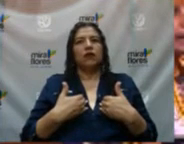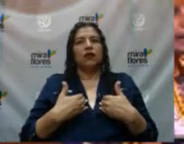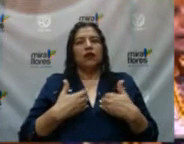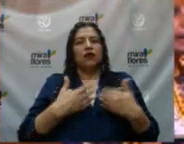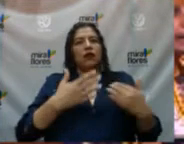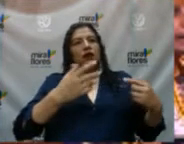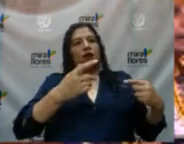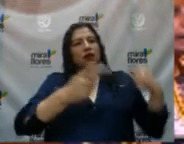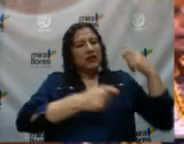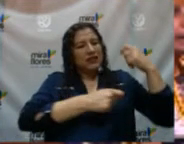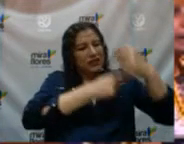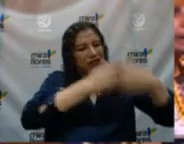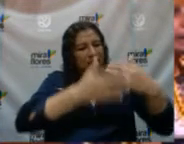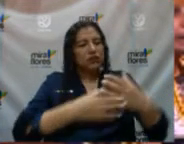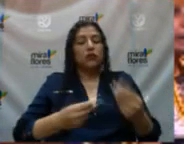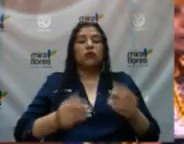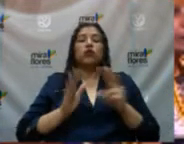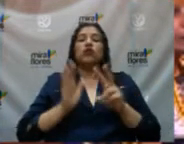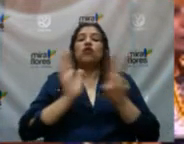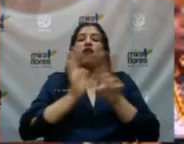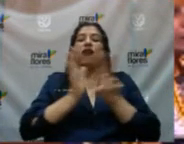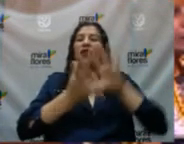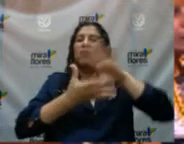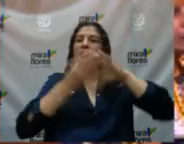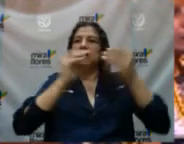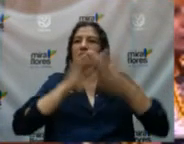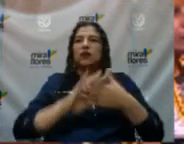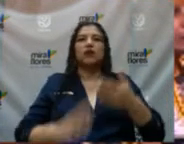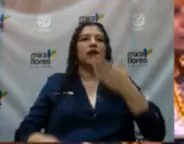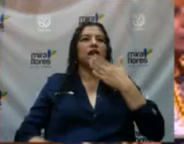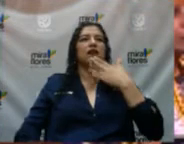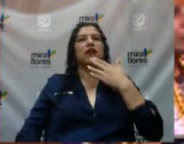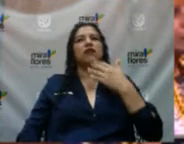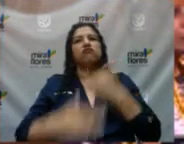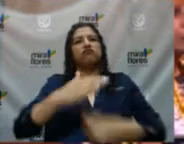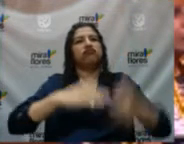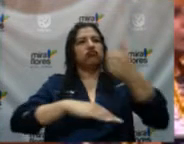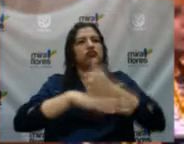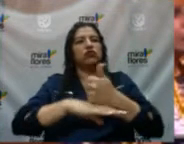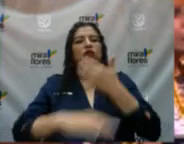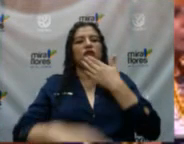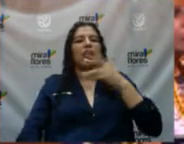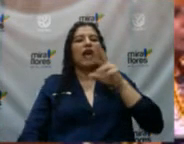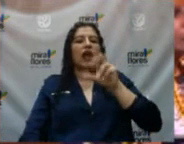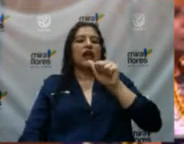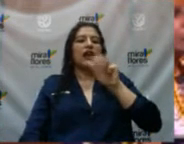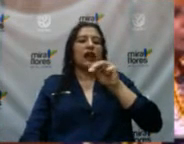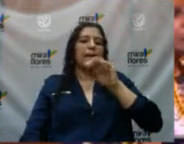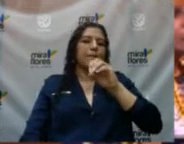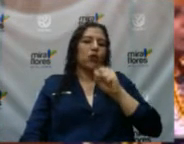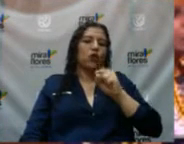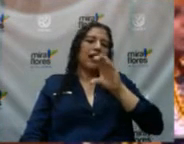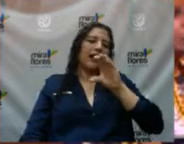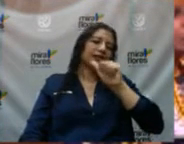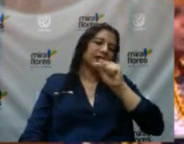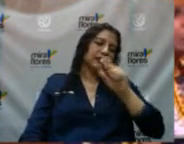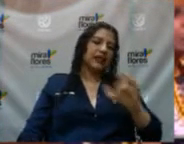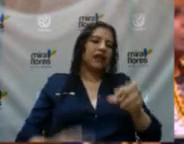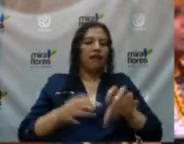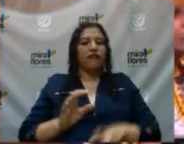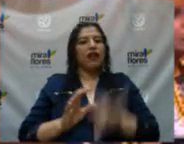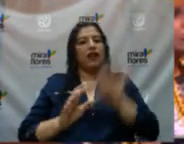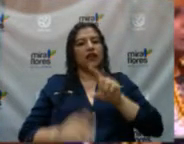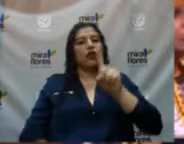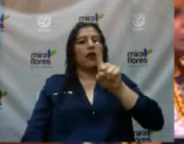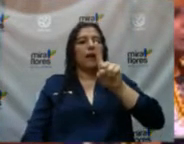gran valor heroico e histórico. Su fundador, Ramón Castilla, había elegido en 1820